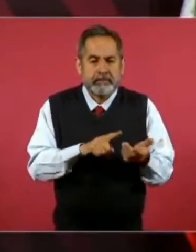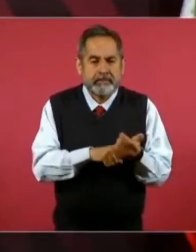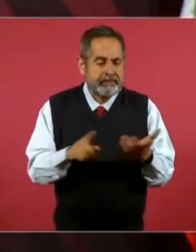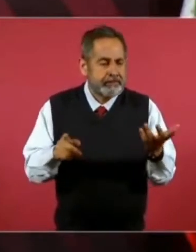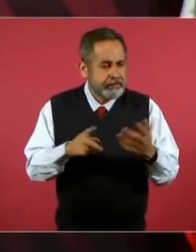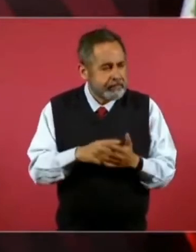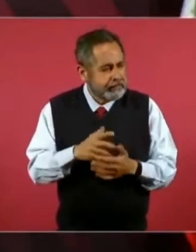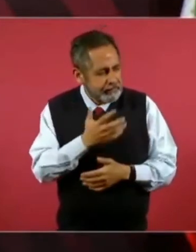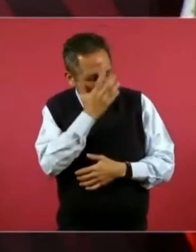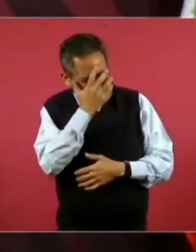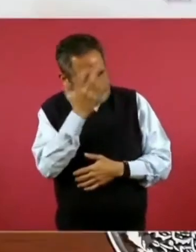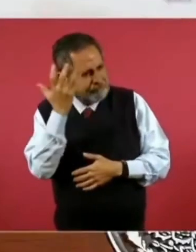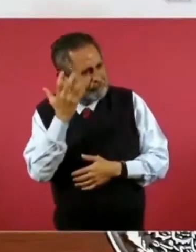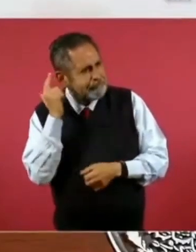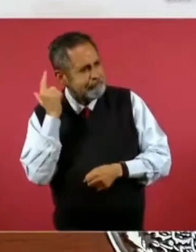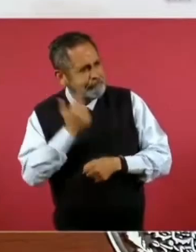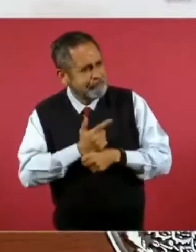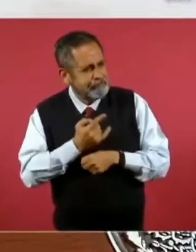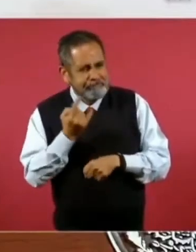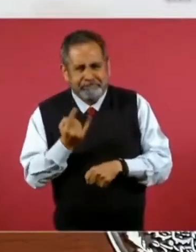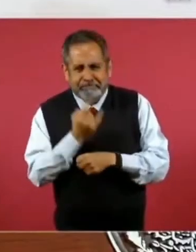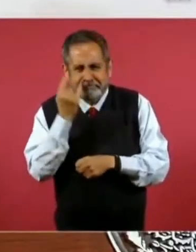descarándose,